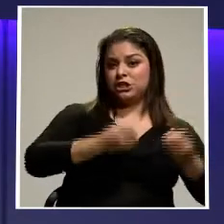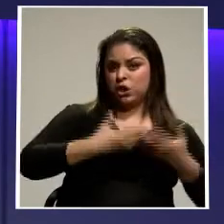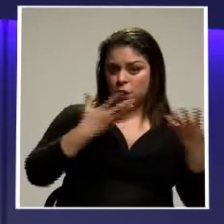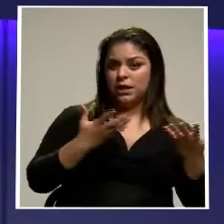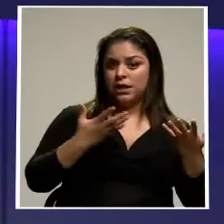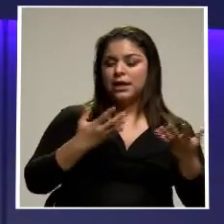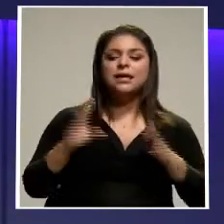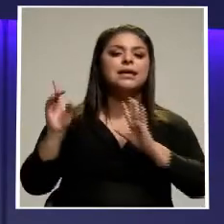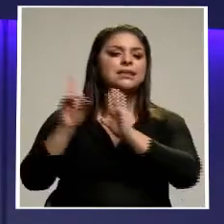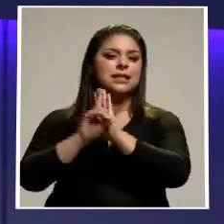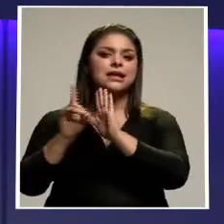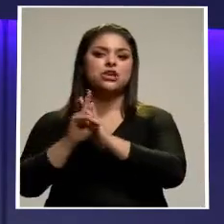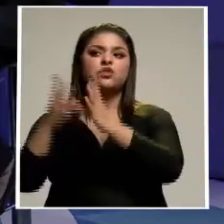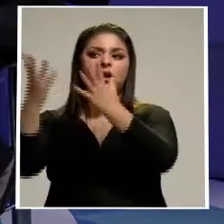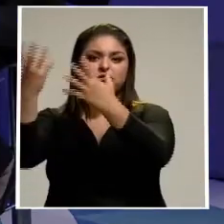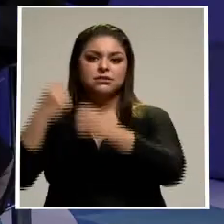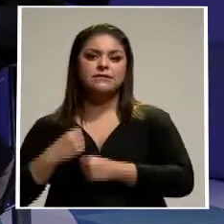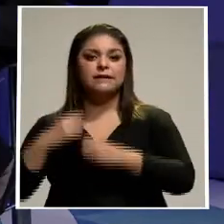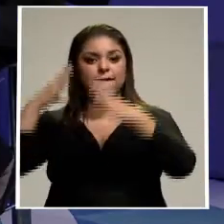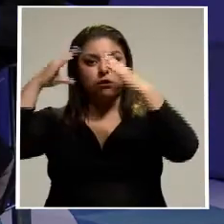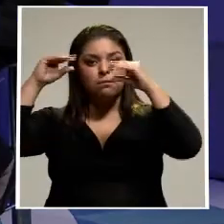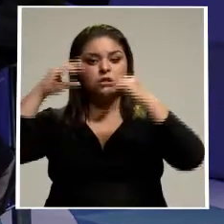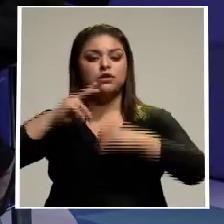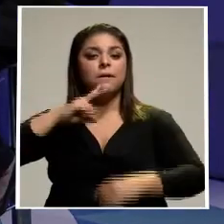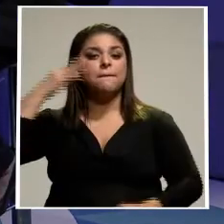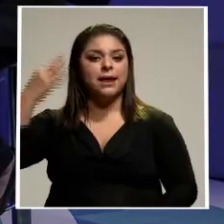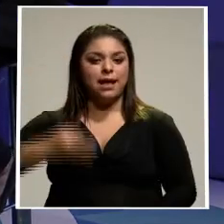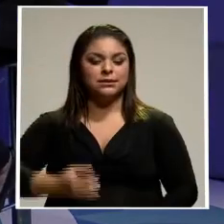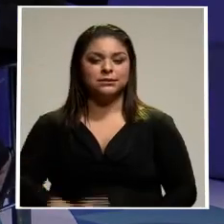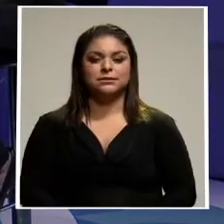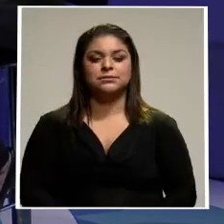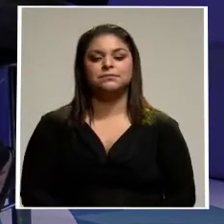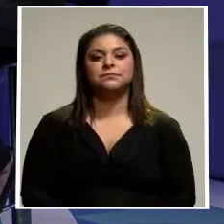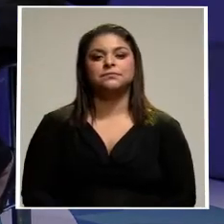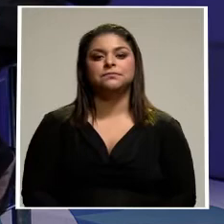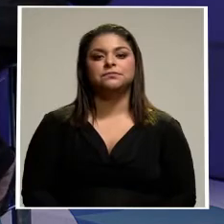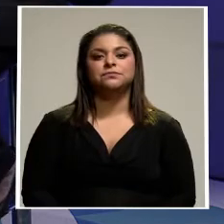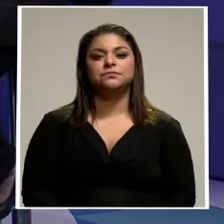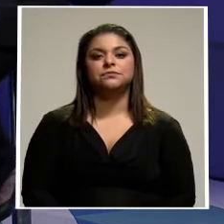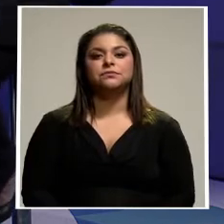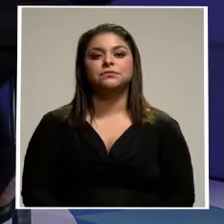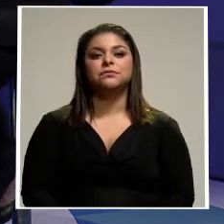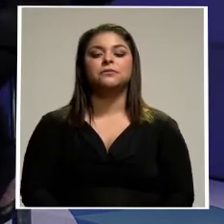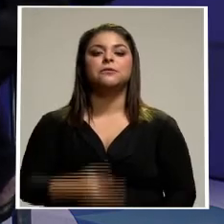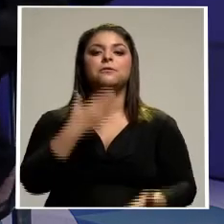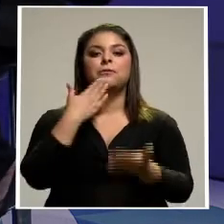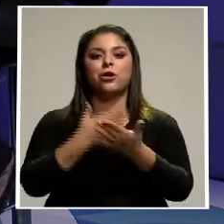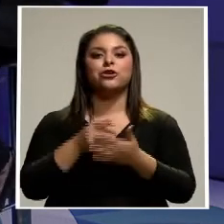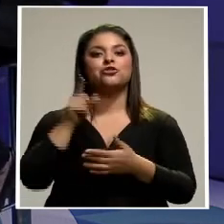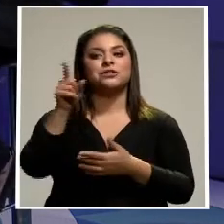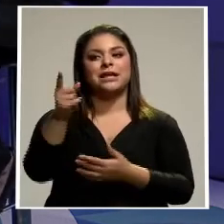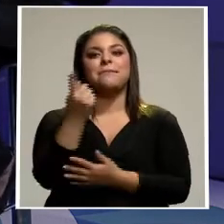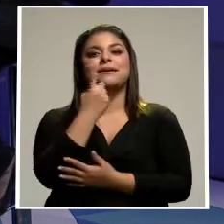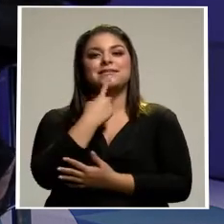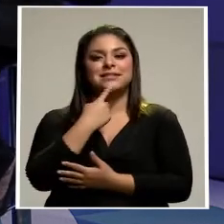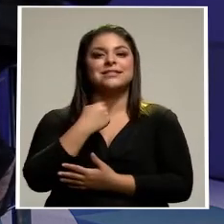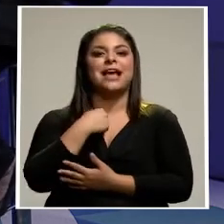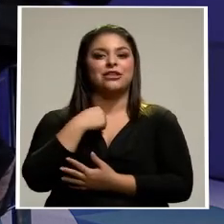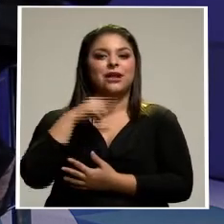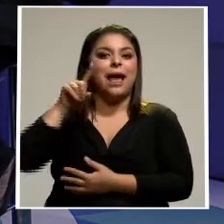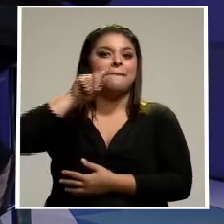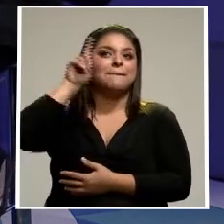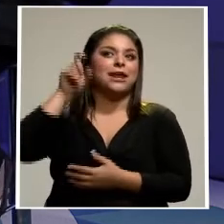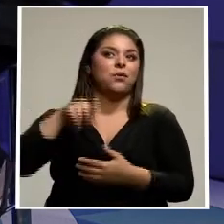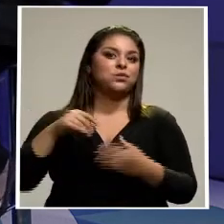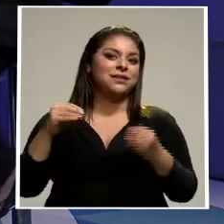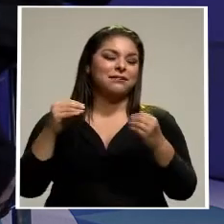recibir información veraz. Bueno, usted me está planteando la pregunta del siglo, porque en este momento... No, yo no le dije que era fácil.